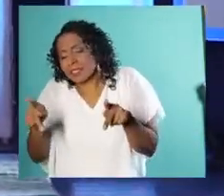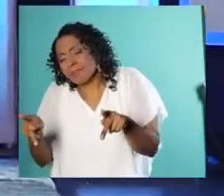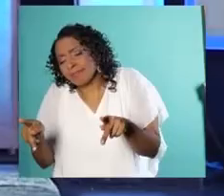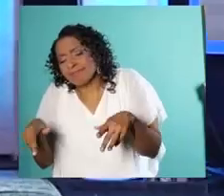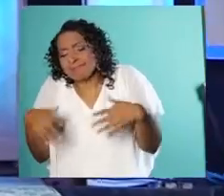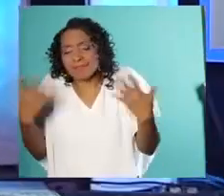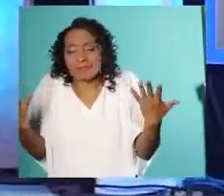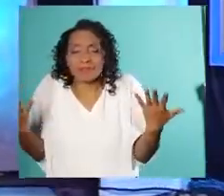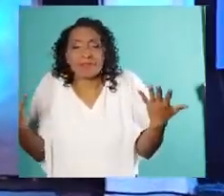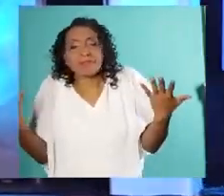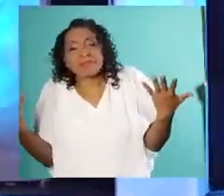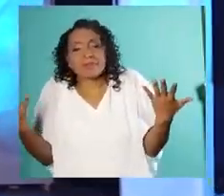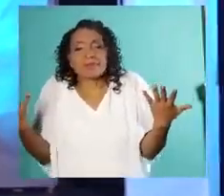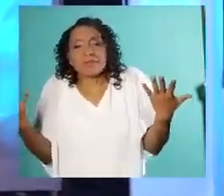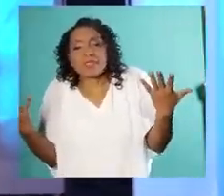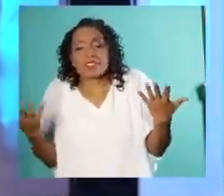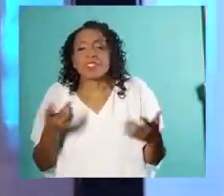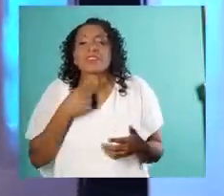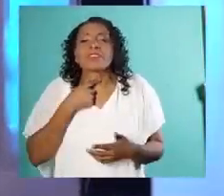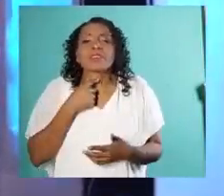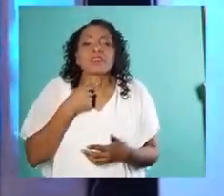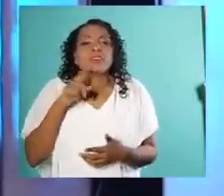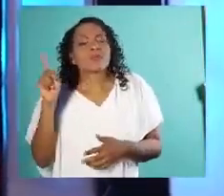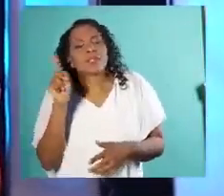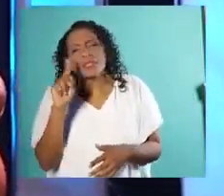por necesidad.